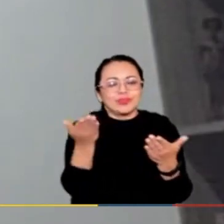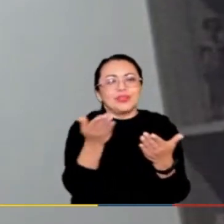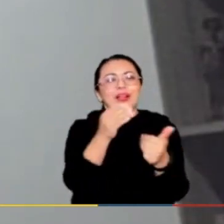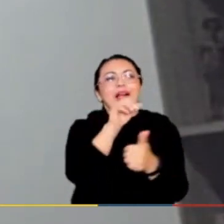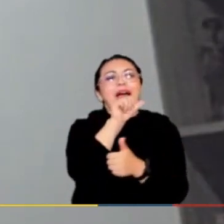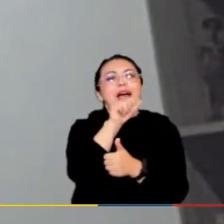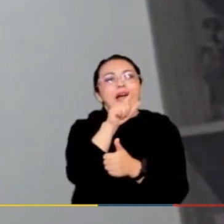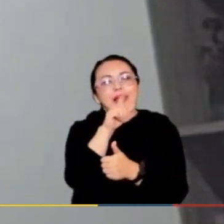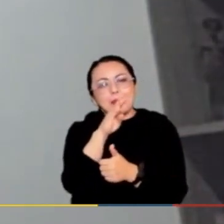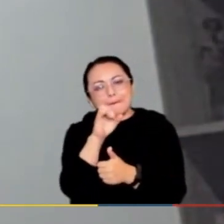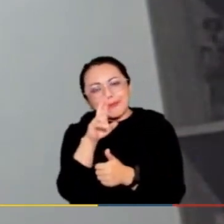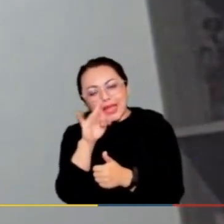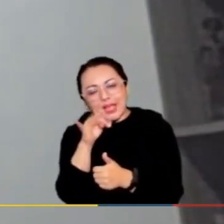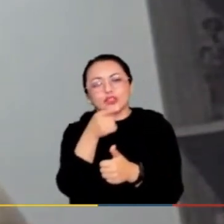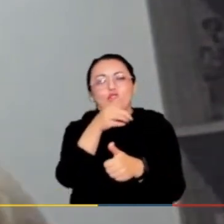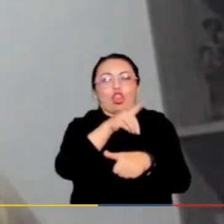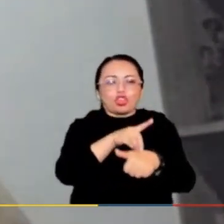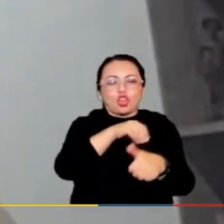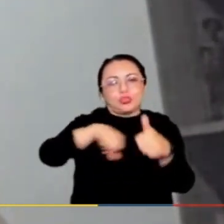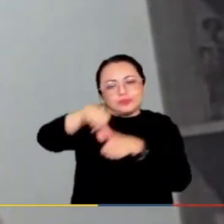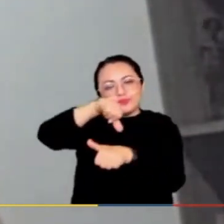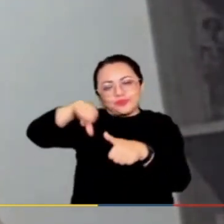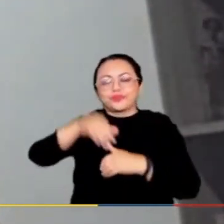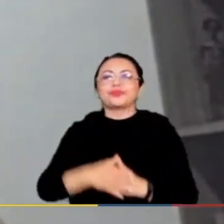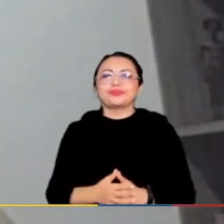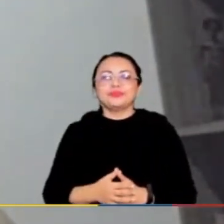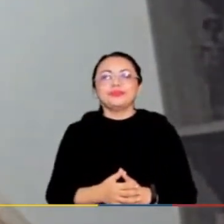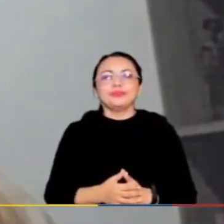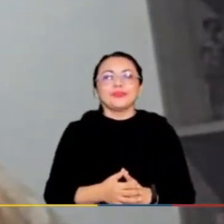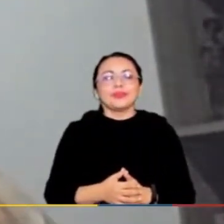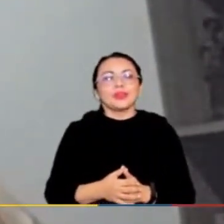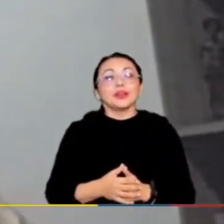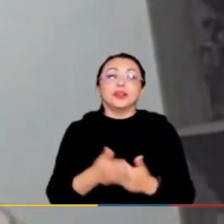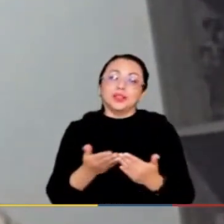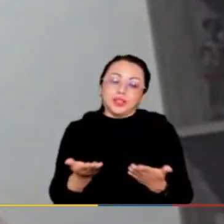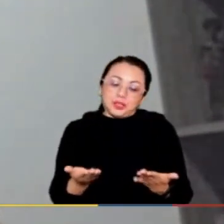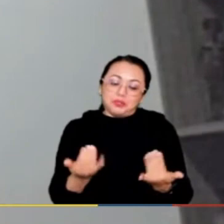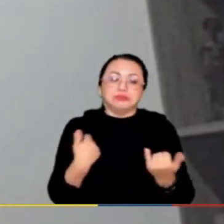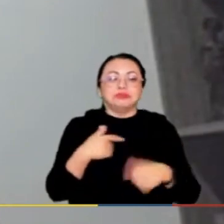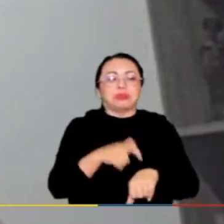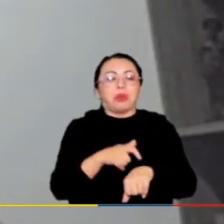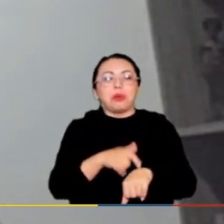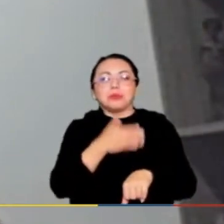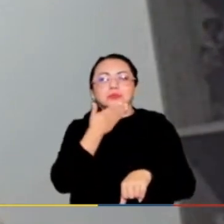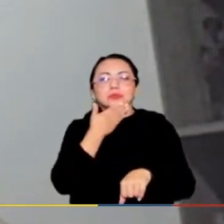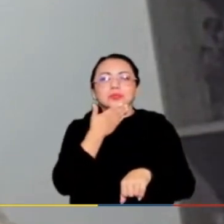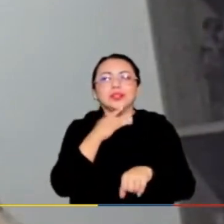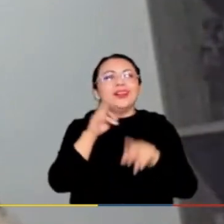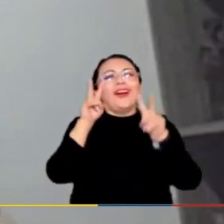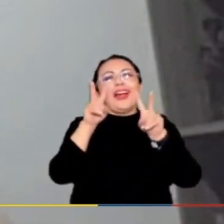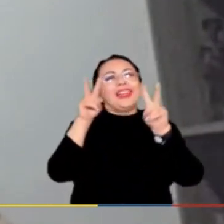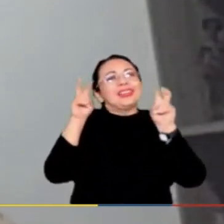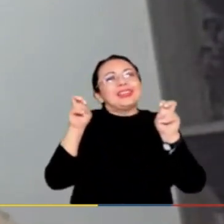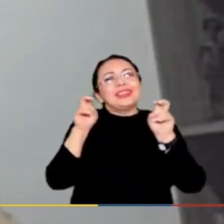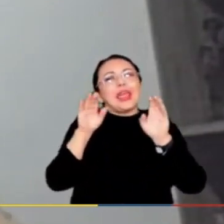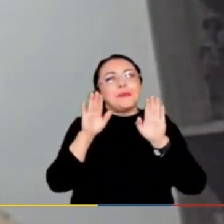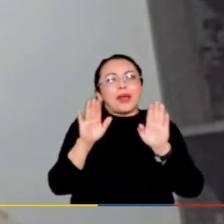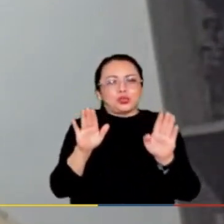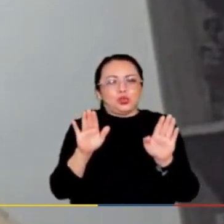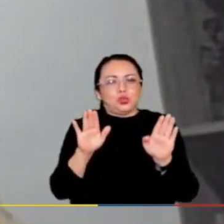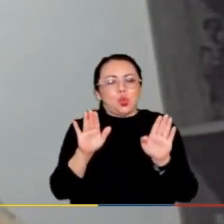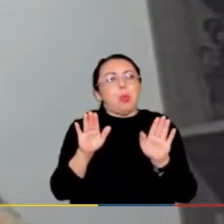Alberto Boada igualmente. Bueno, enhorabuena haberse escogido este